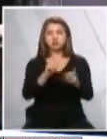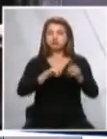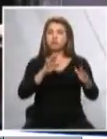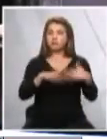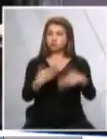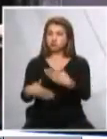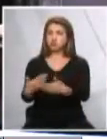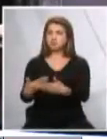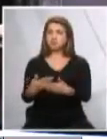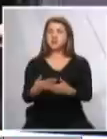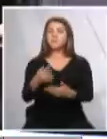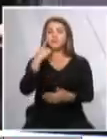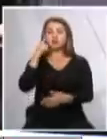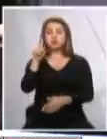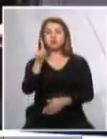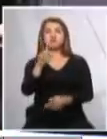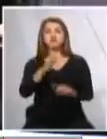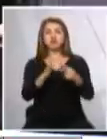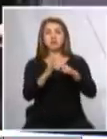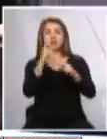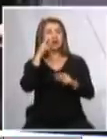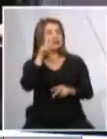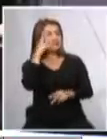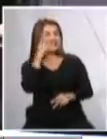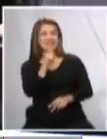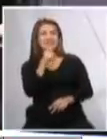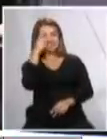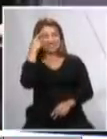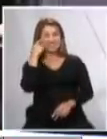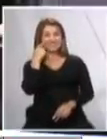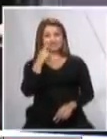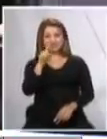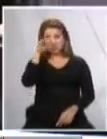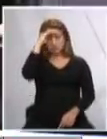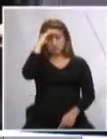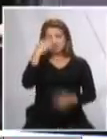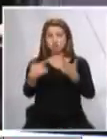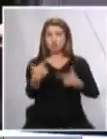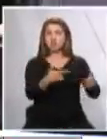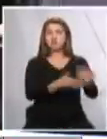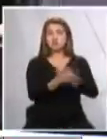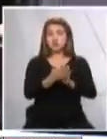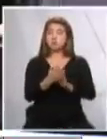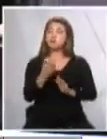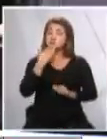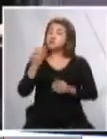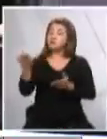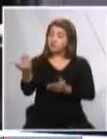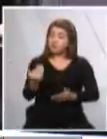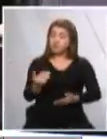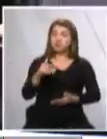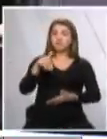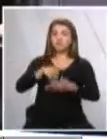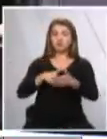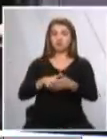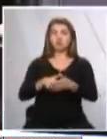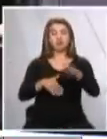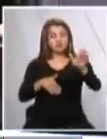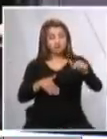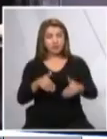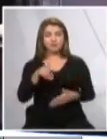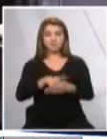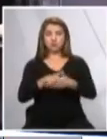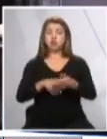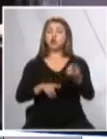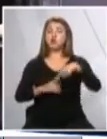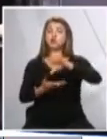funcionan, pero sí hay un problema de credibilidad política, y esto tú lo puedes mejorar, por ejemplo, con una herramienta como el plebiscito. La democracia plebiscitaria también existe en otros